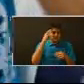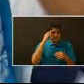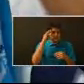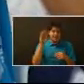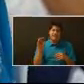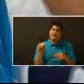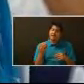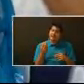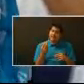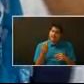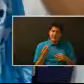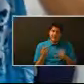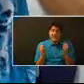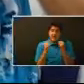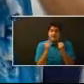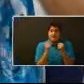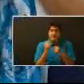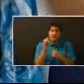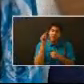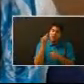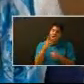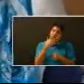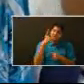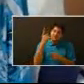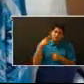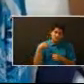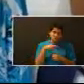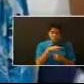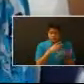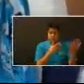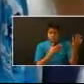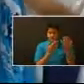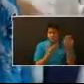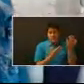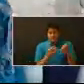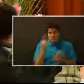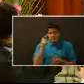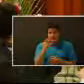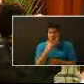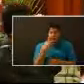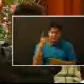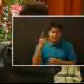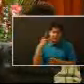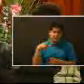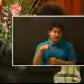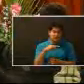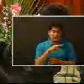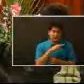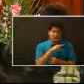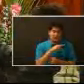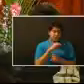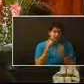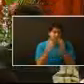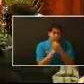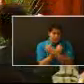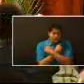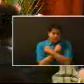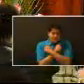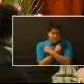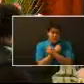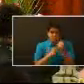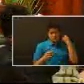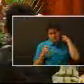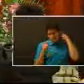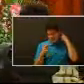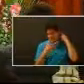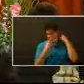miedo. Ese es al Dios al que nosotros servimos. Ese es el Dios al que nosotros amamos. Ese